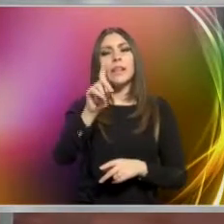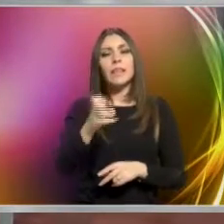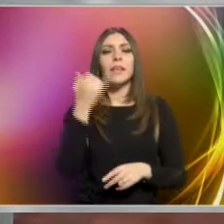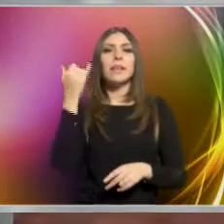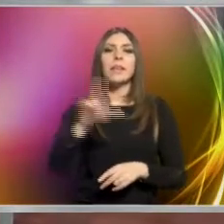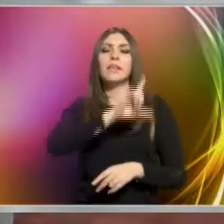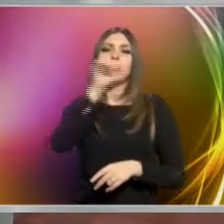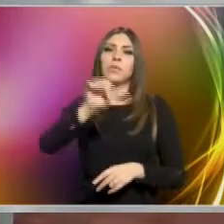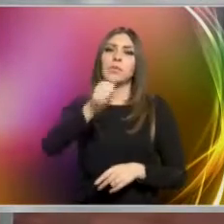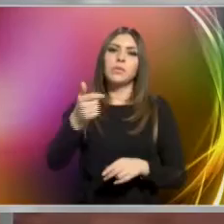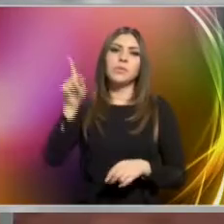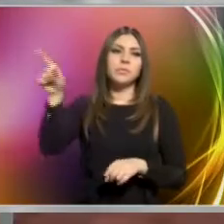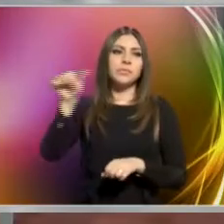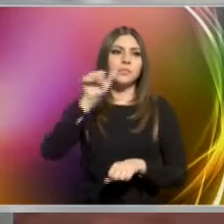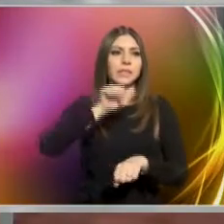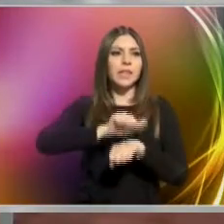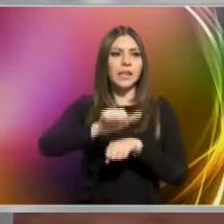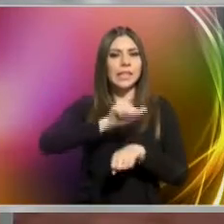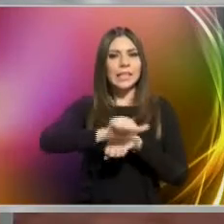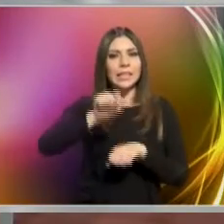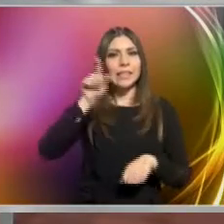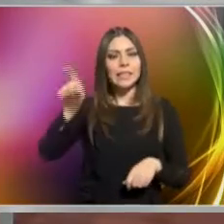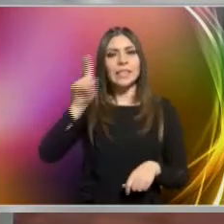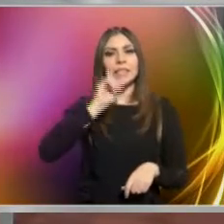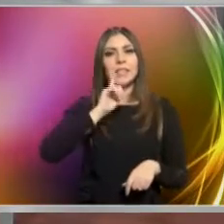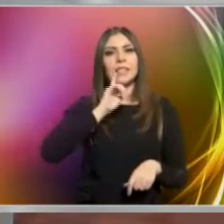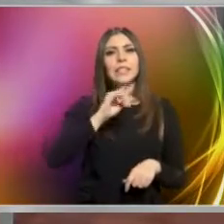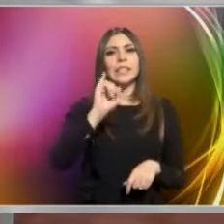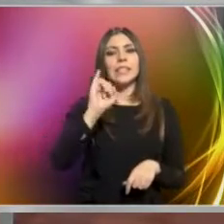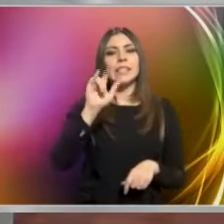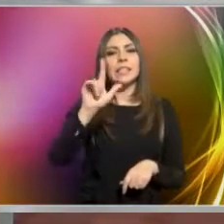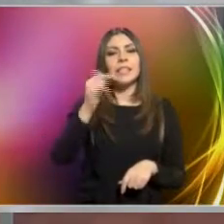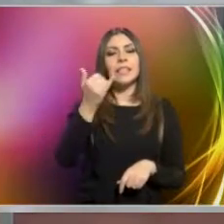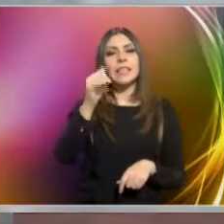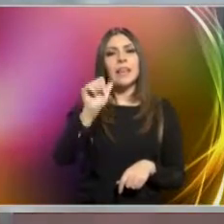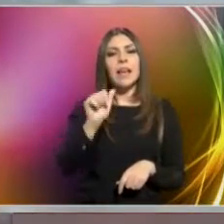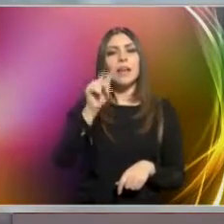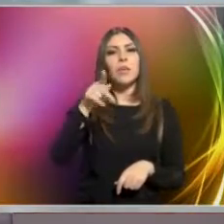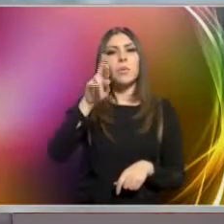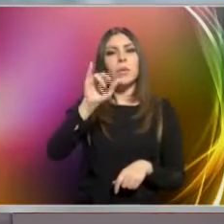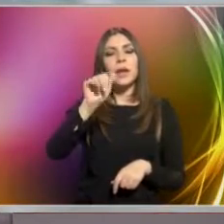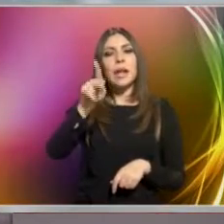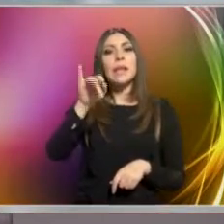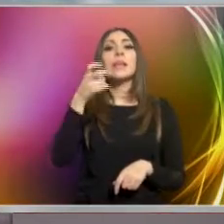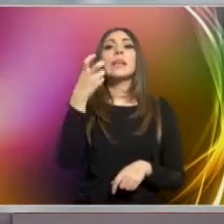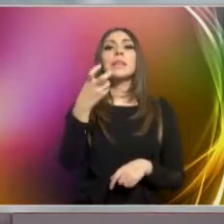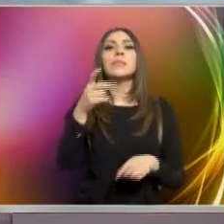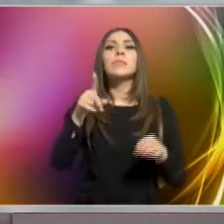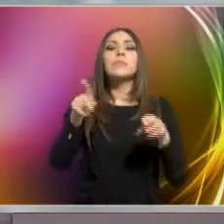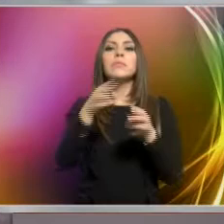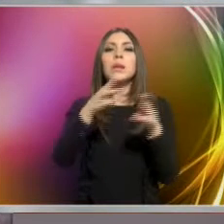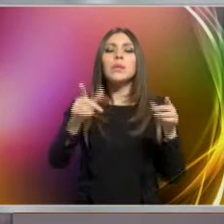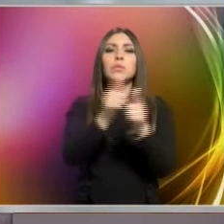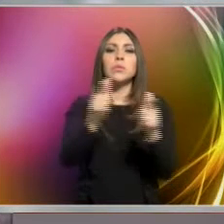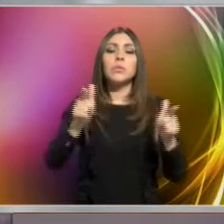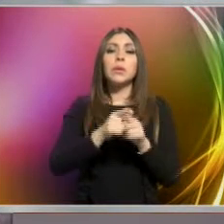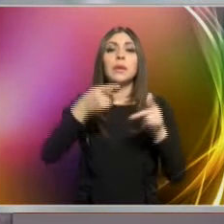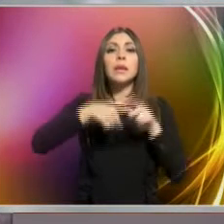Ilia Kuriaki, ¡Ande Valderrama! Muy bien, Claro. excelente además. una banda que salió en los 90 que dejaron de